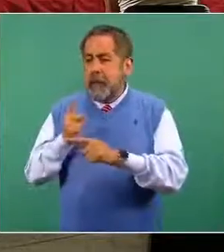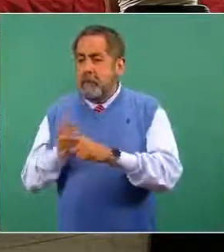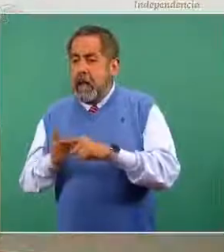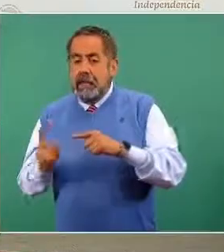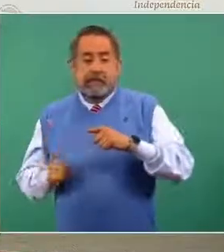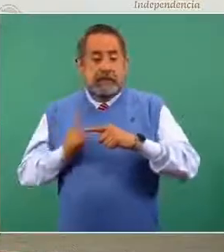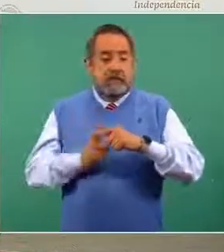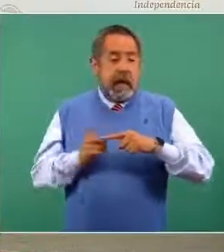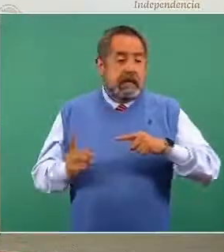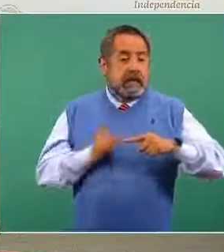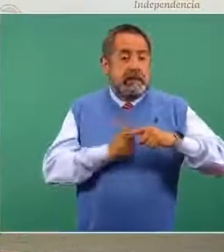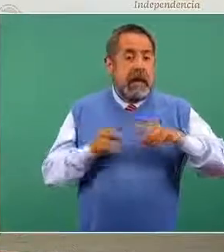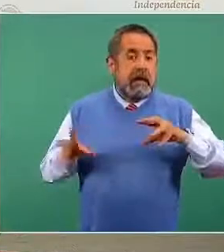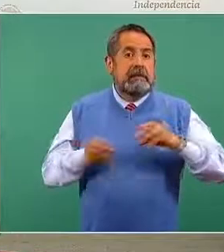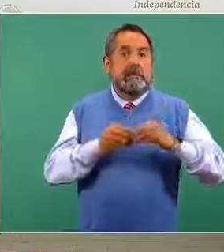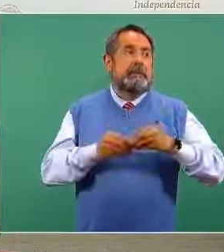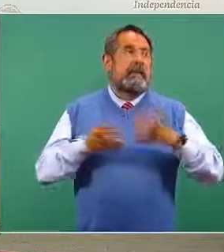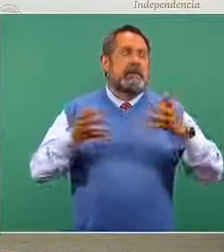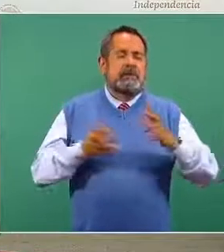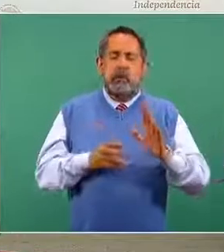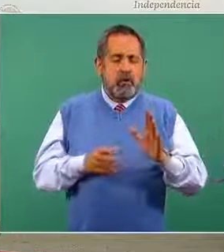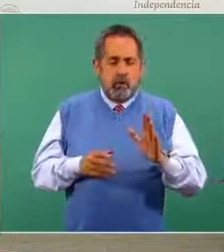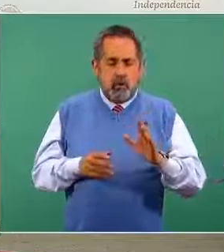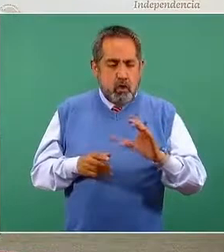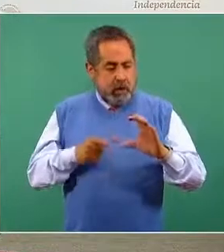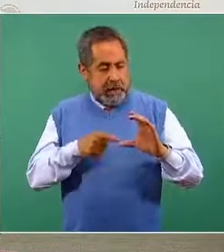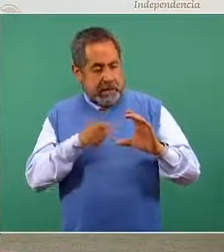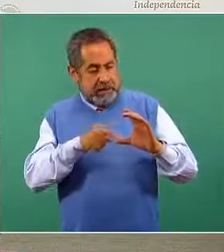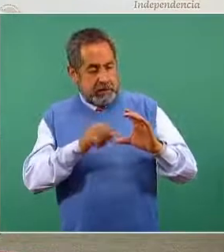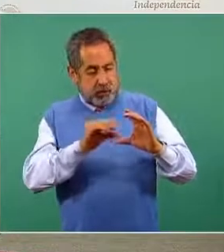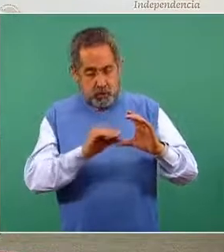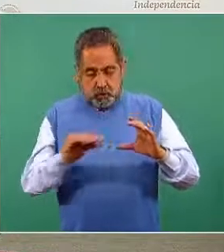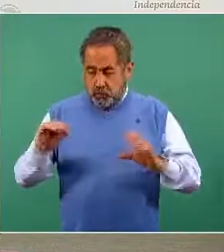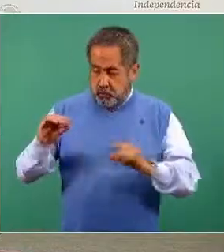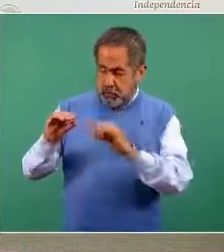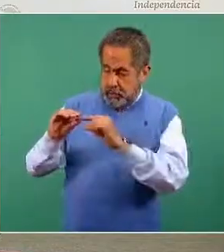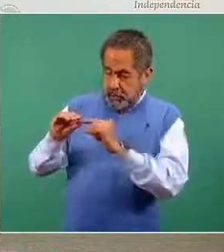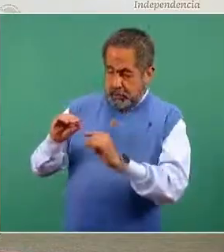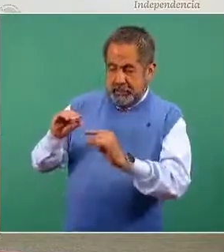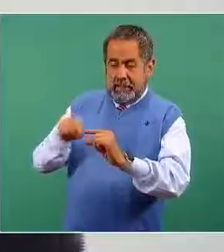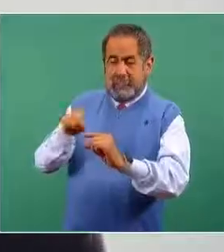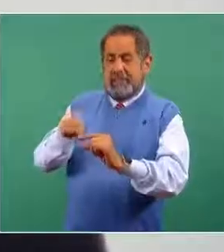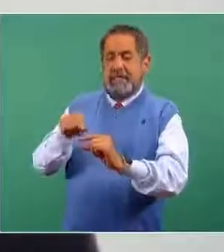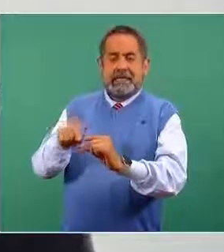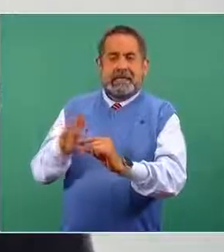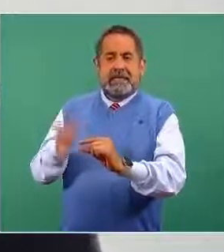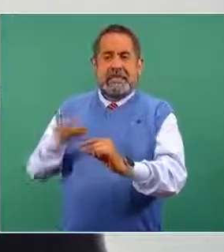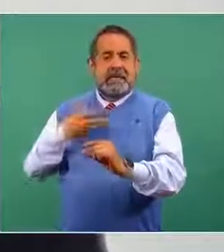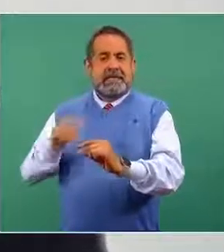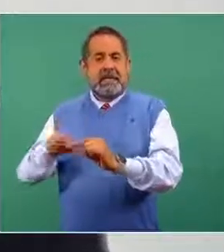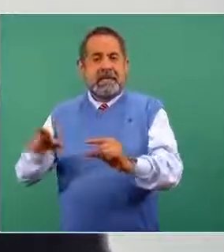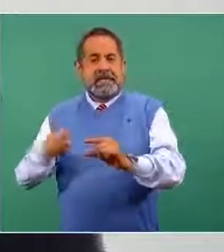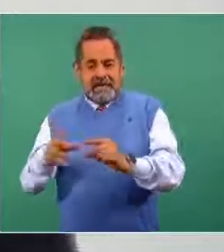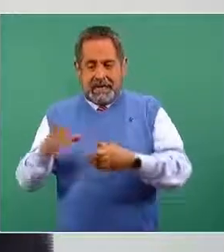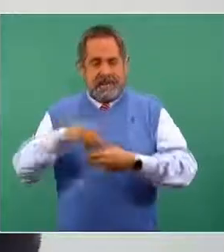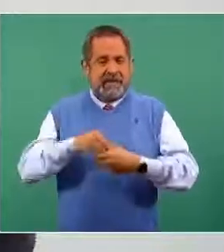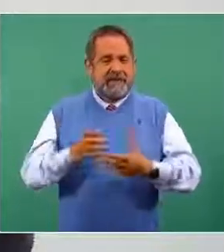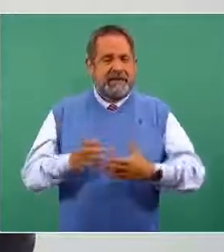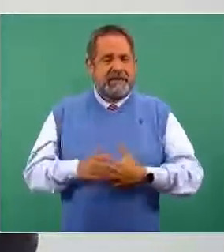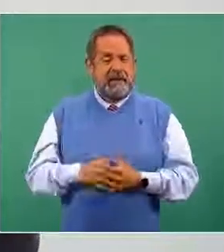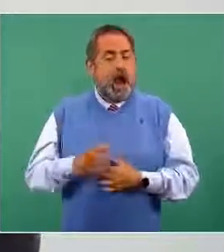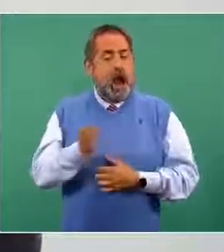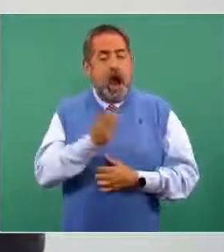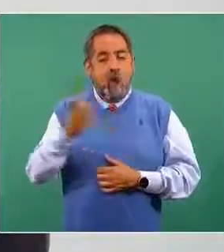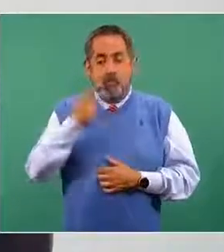Ridaura mañana presentará los números y los porcentajes, ya forman parte de este subgrupo. Entonces, ¿qué está sucediendo? Algunos